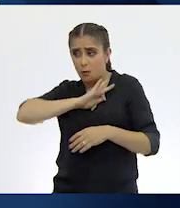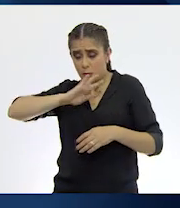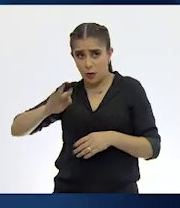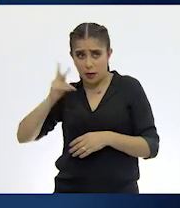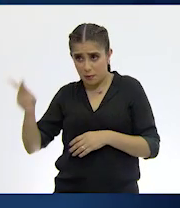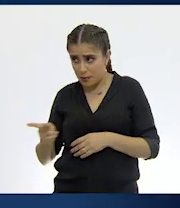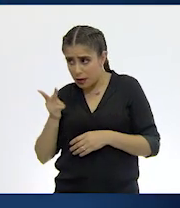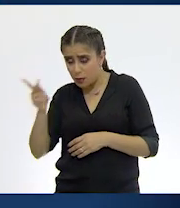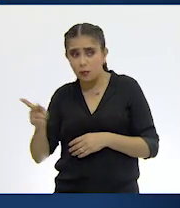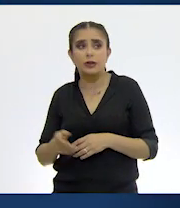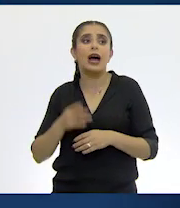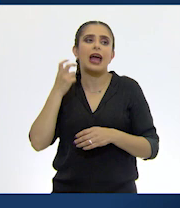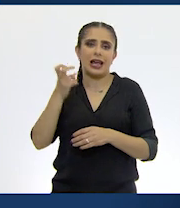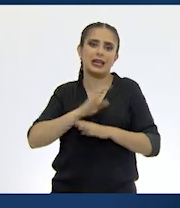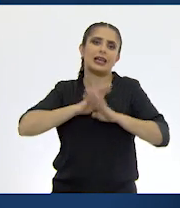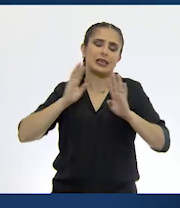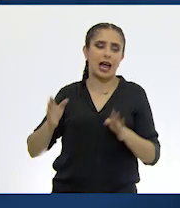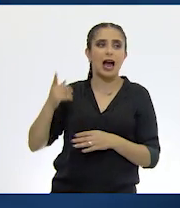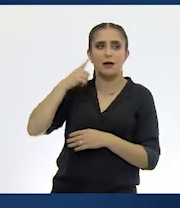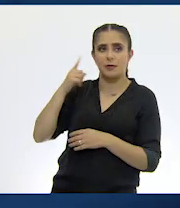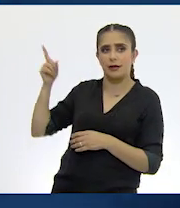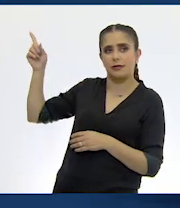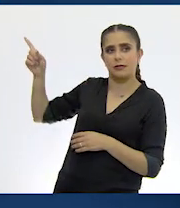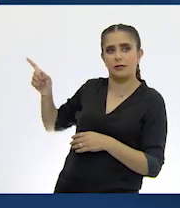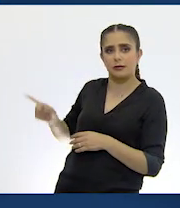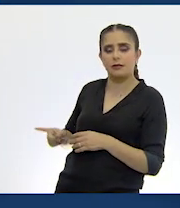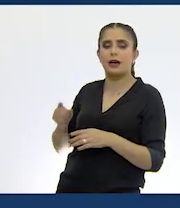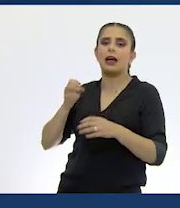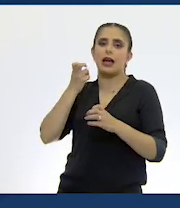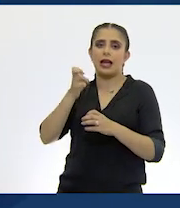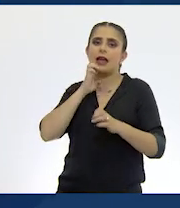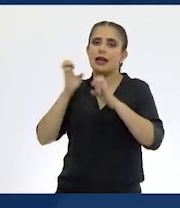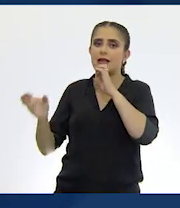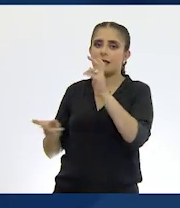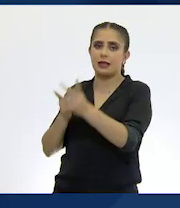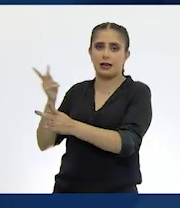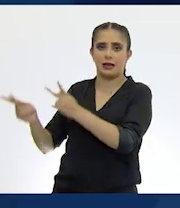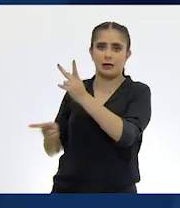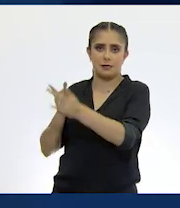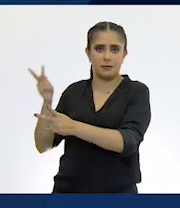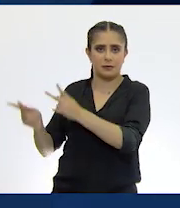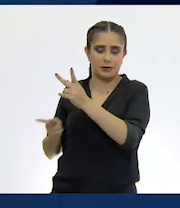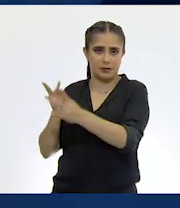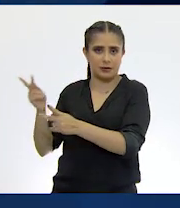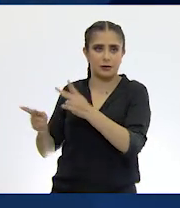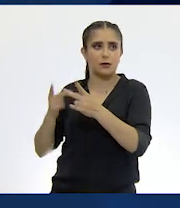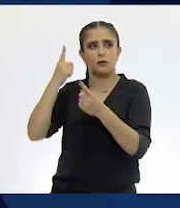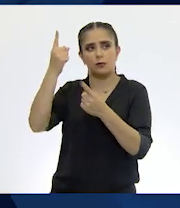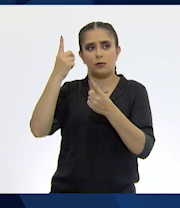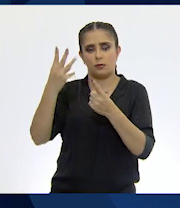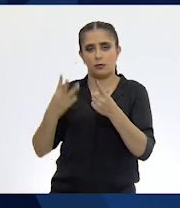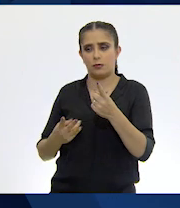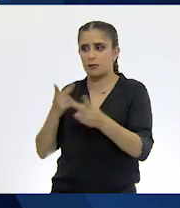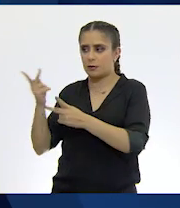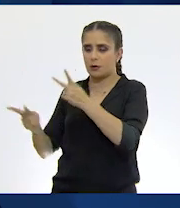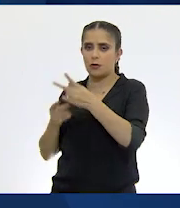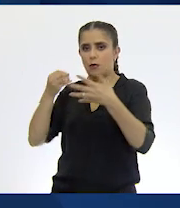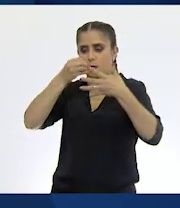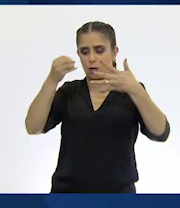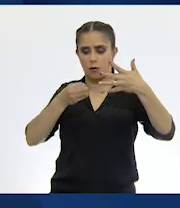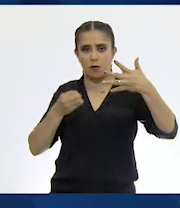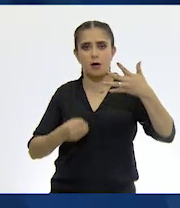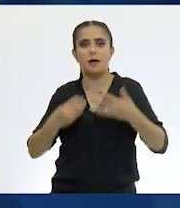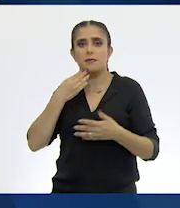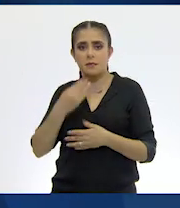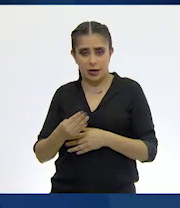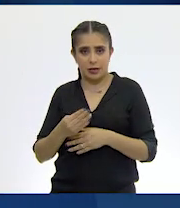revisamos con María una a una y revisamos los signos de interrogación, que estén los acentos también en forma correcta y ahora